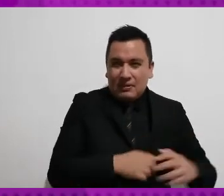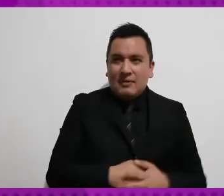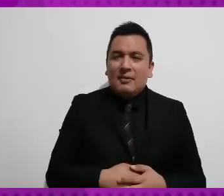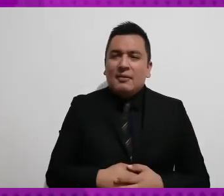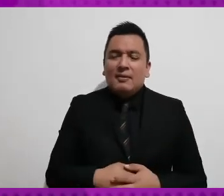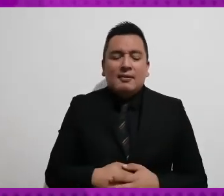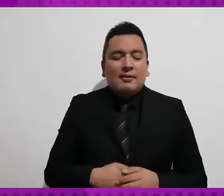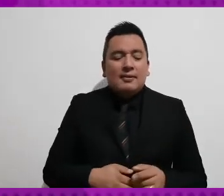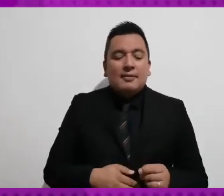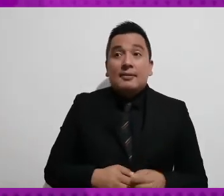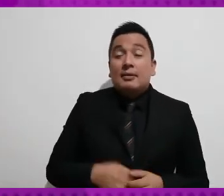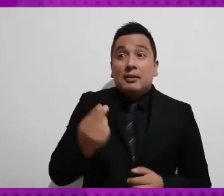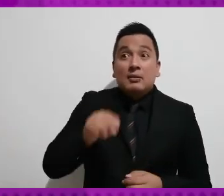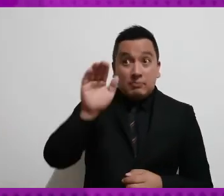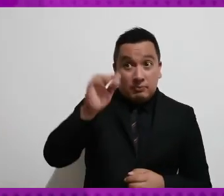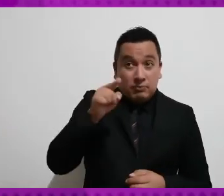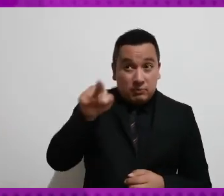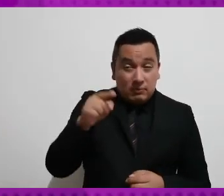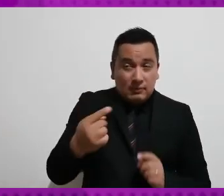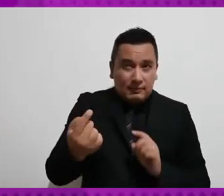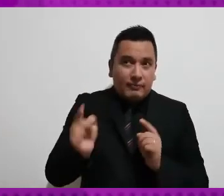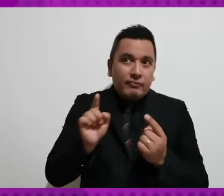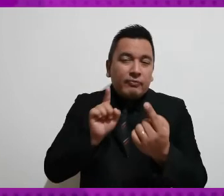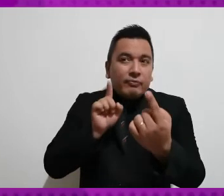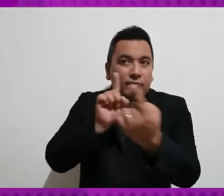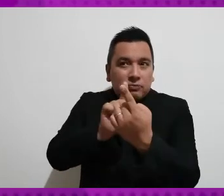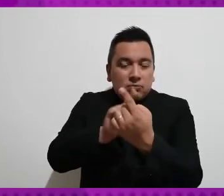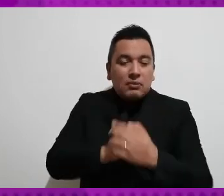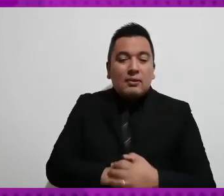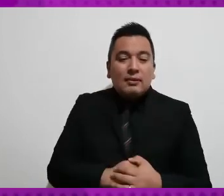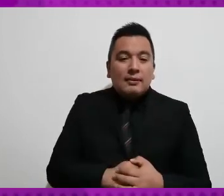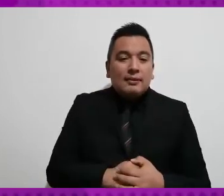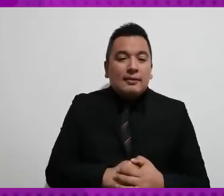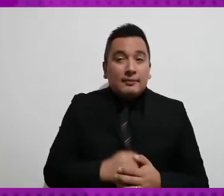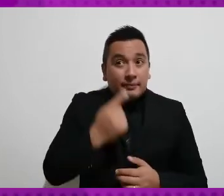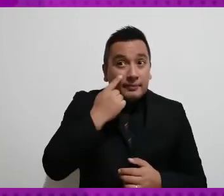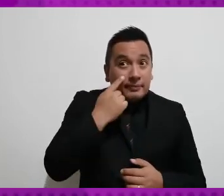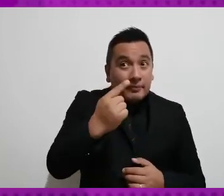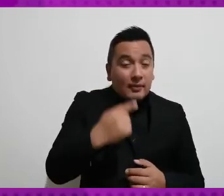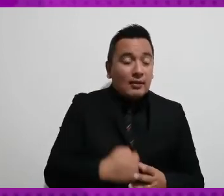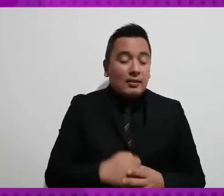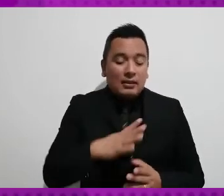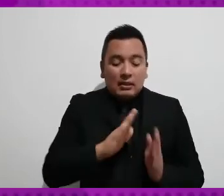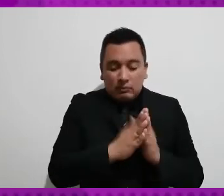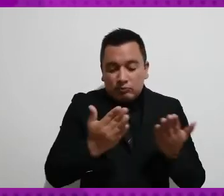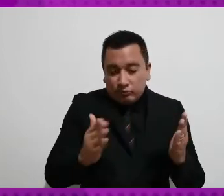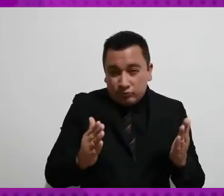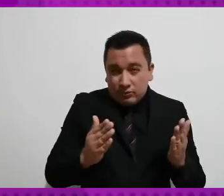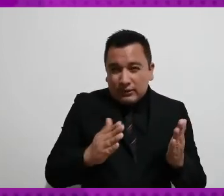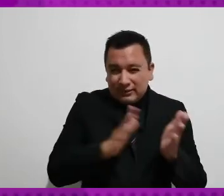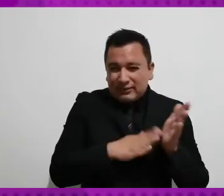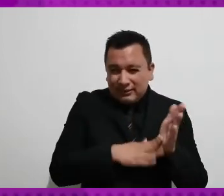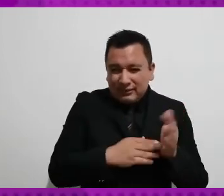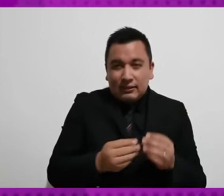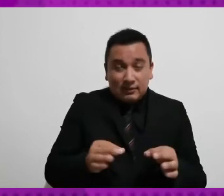la credencial. Los funcionarios de mesa directiva de casilla cuentan con este mismo tríptico, es un